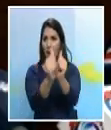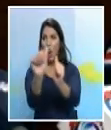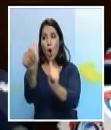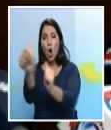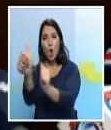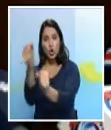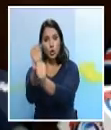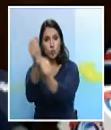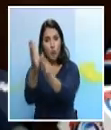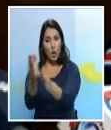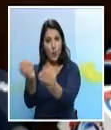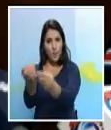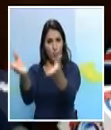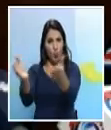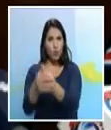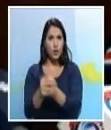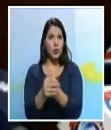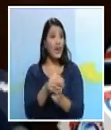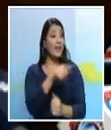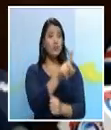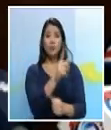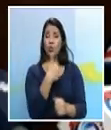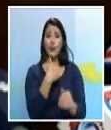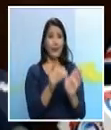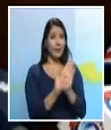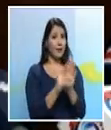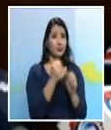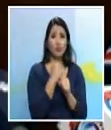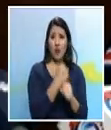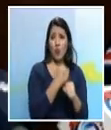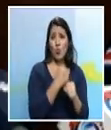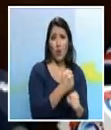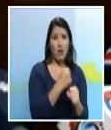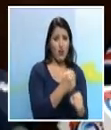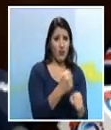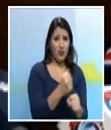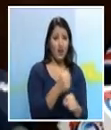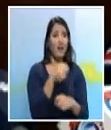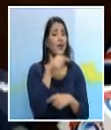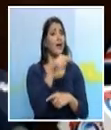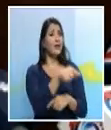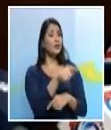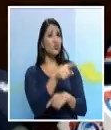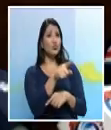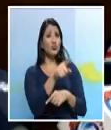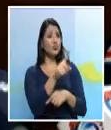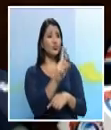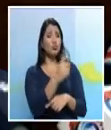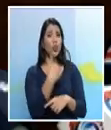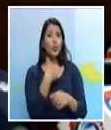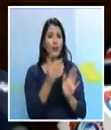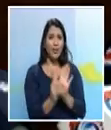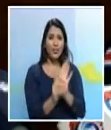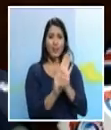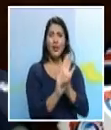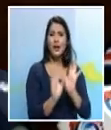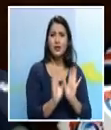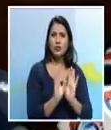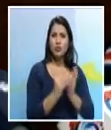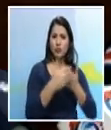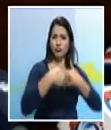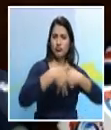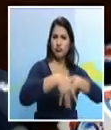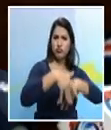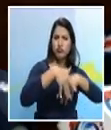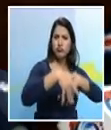el derecho a huelga está prohibido, donde el derecho a manifestarse como de alguna